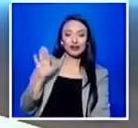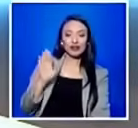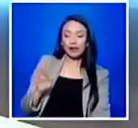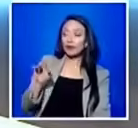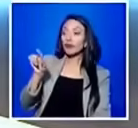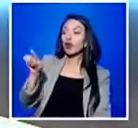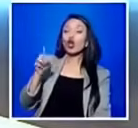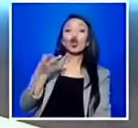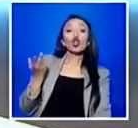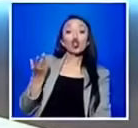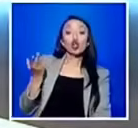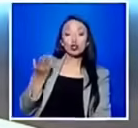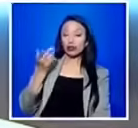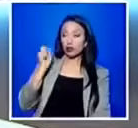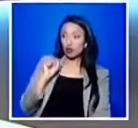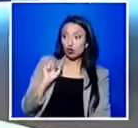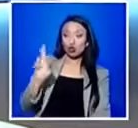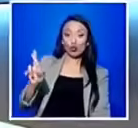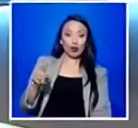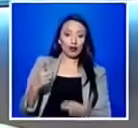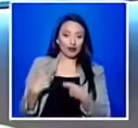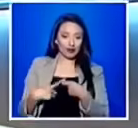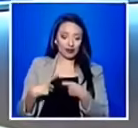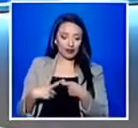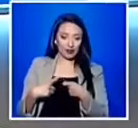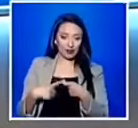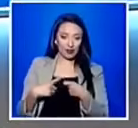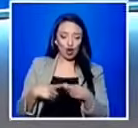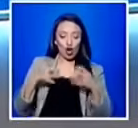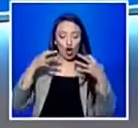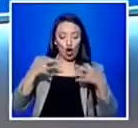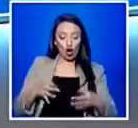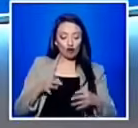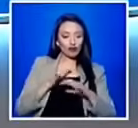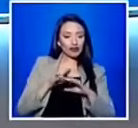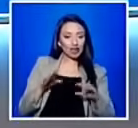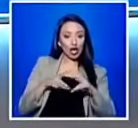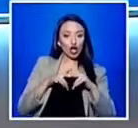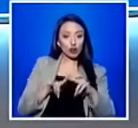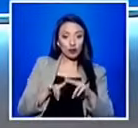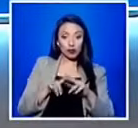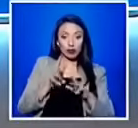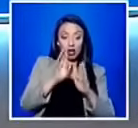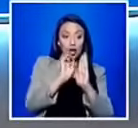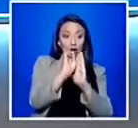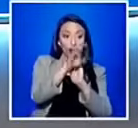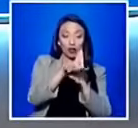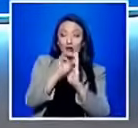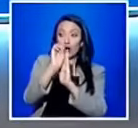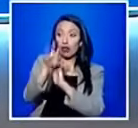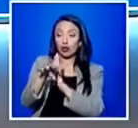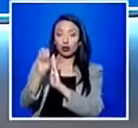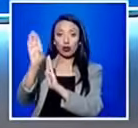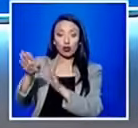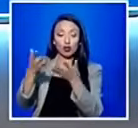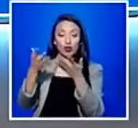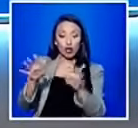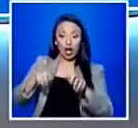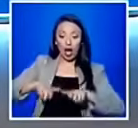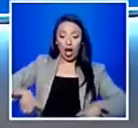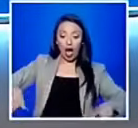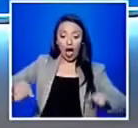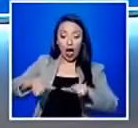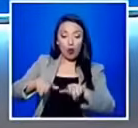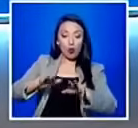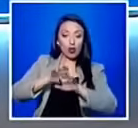Julio Enrique Moreno en el sur de la capital, donde ya arrancó oficialmente el año lectivo. Ya veíamos justamente la ceremonia de